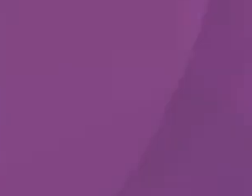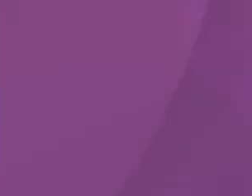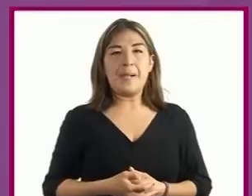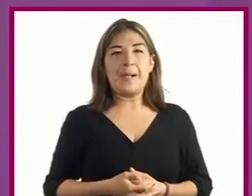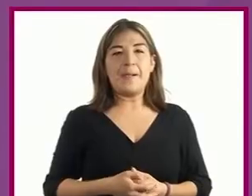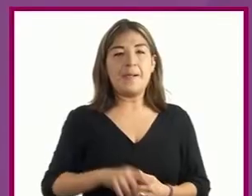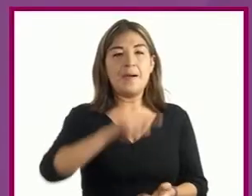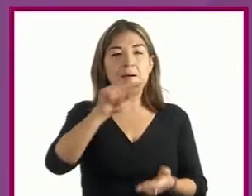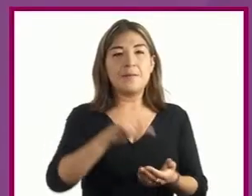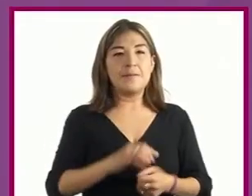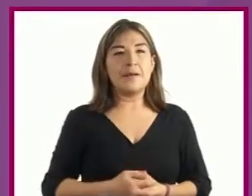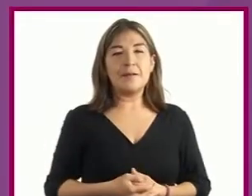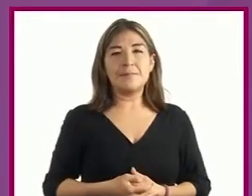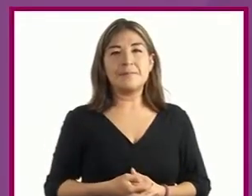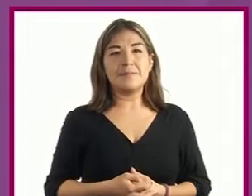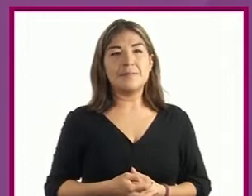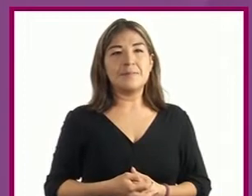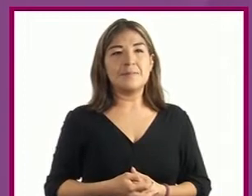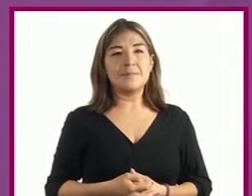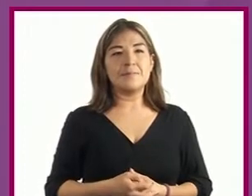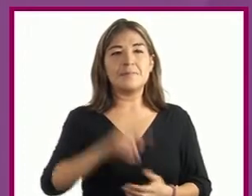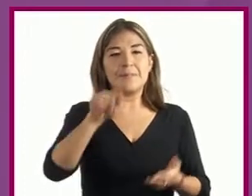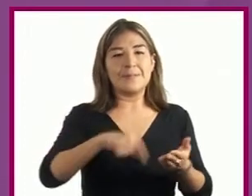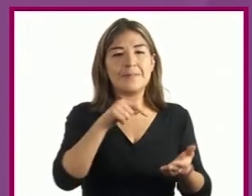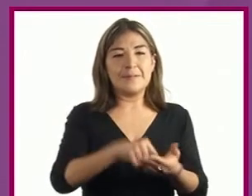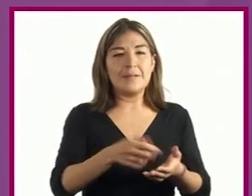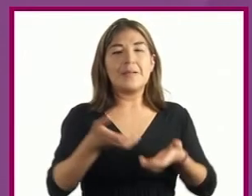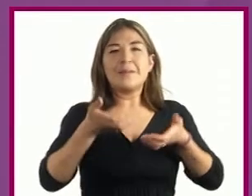El espacio en diversas narraciones.